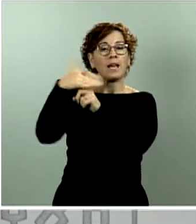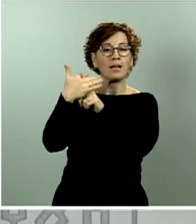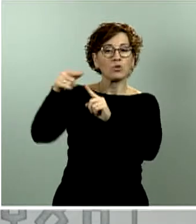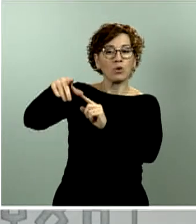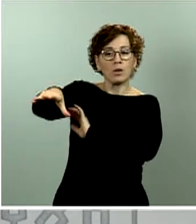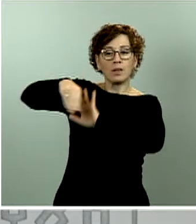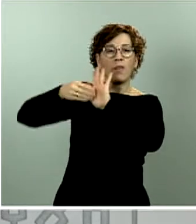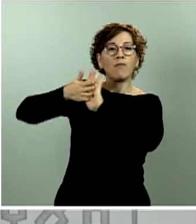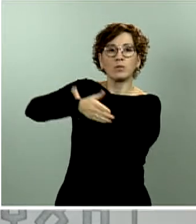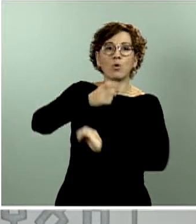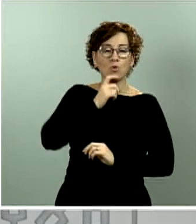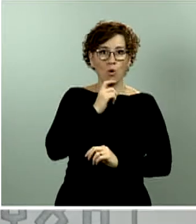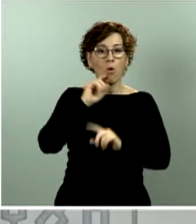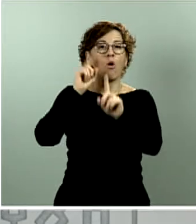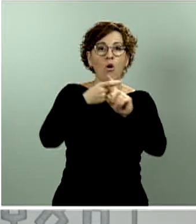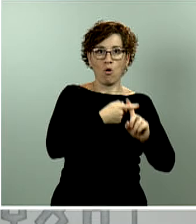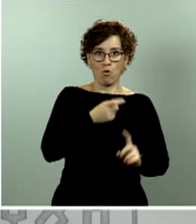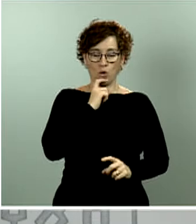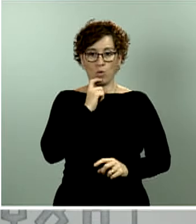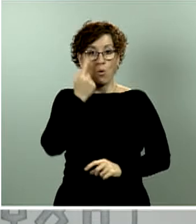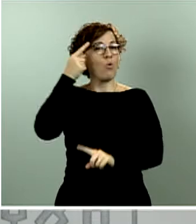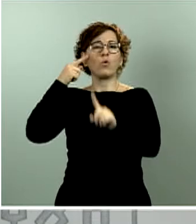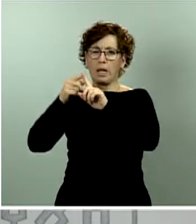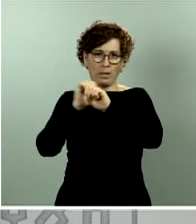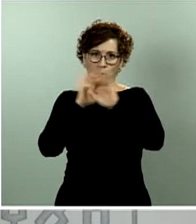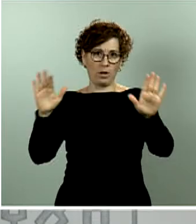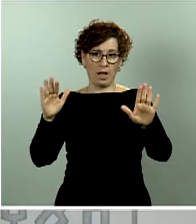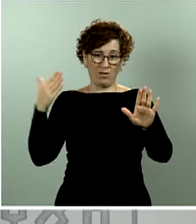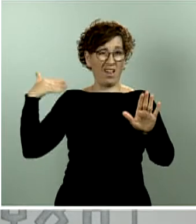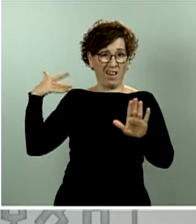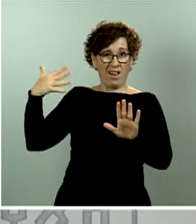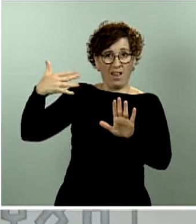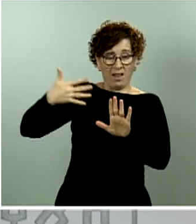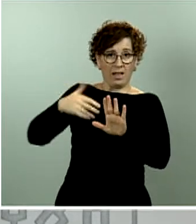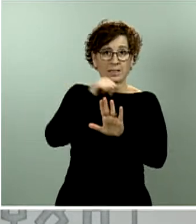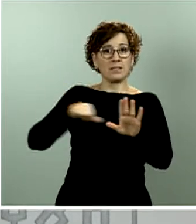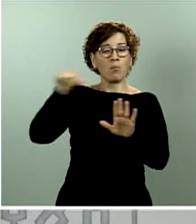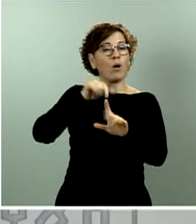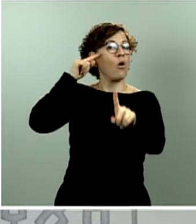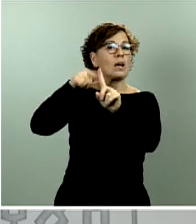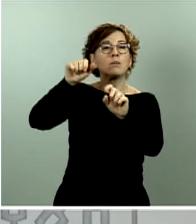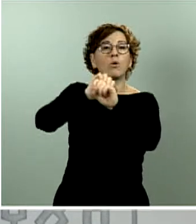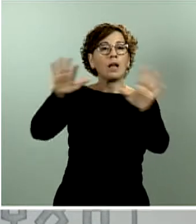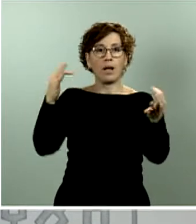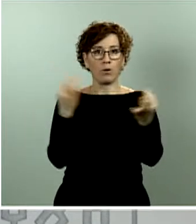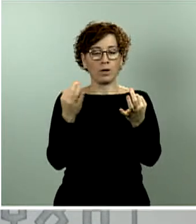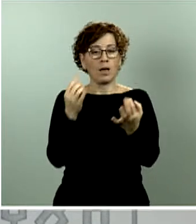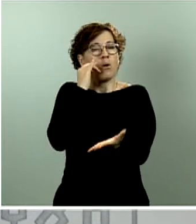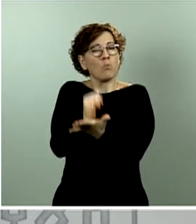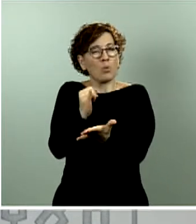Un objetivo claro desde hace muchas semanas, y yo creo que toda la población está con ello, es conseguir hacer más pruebas,